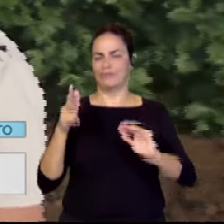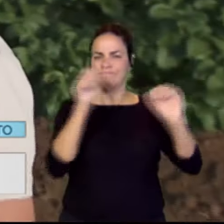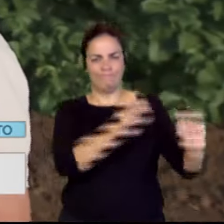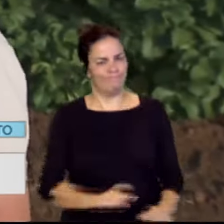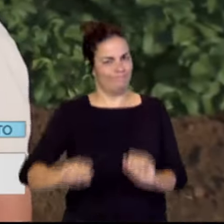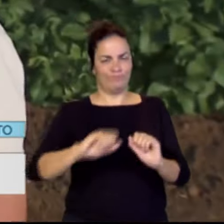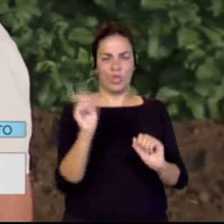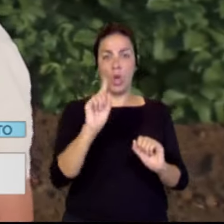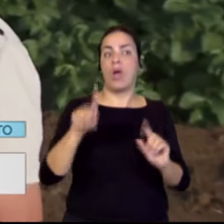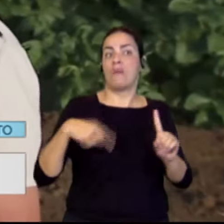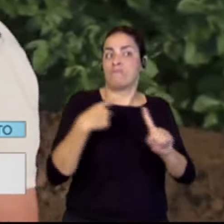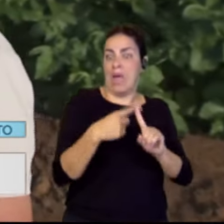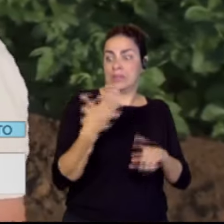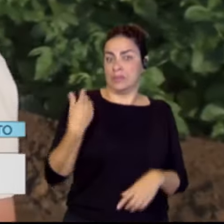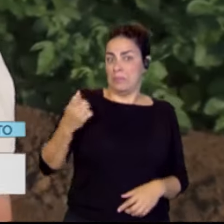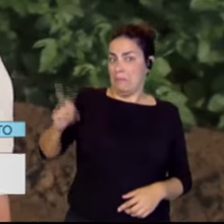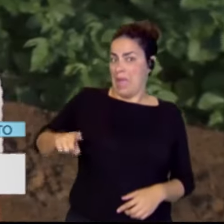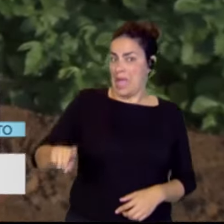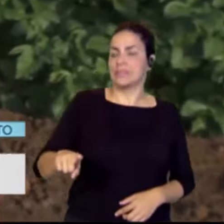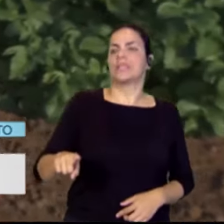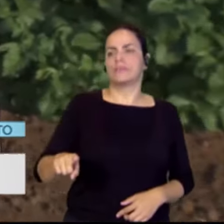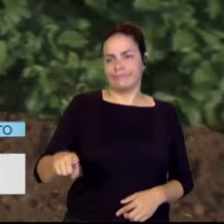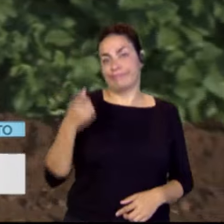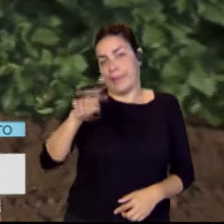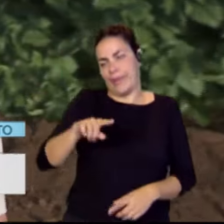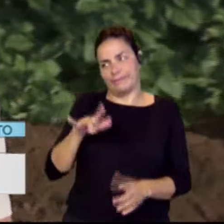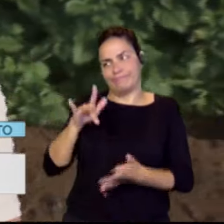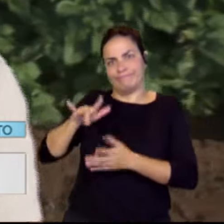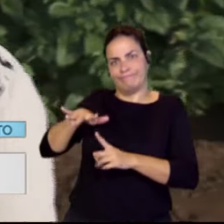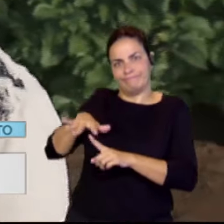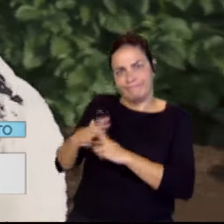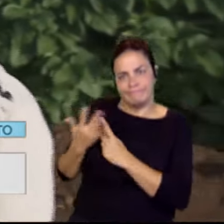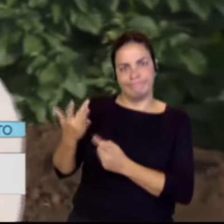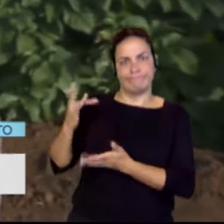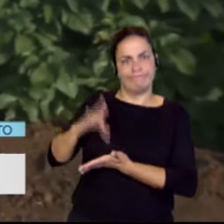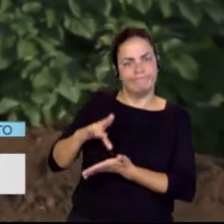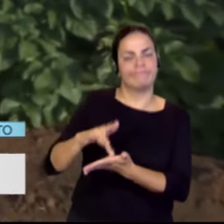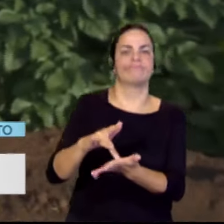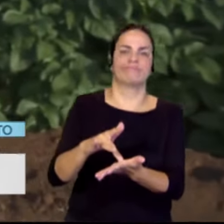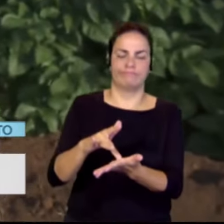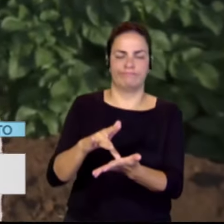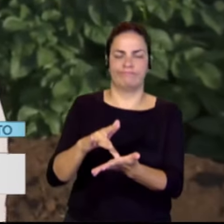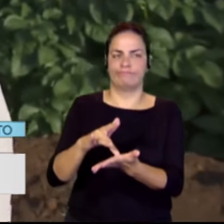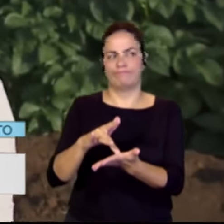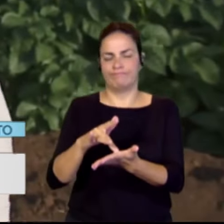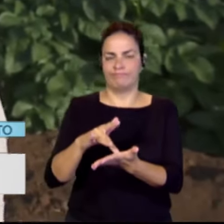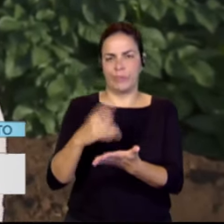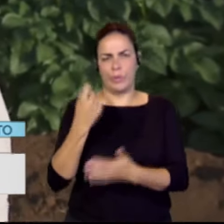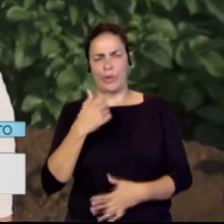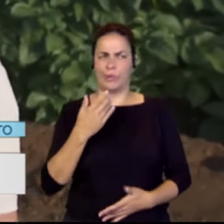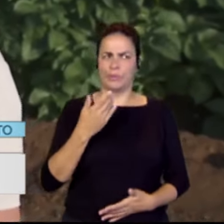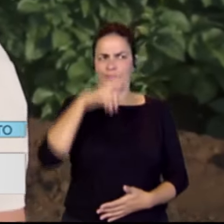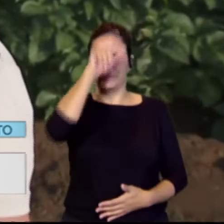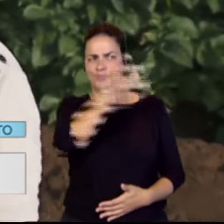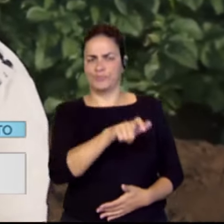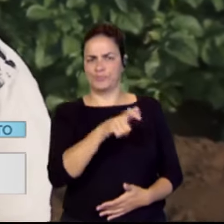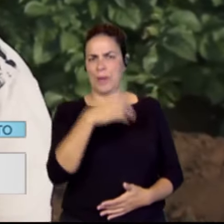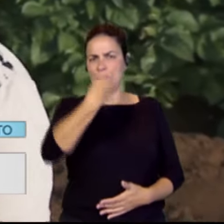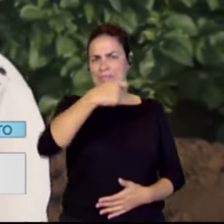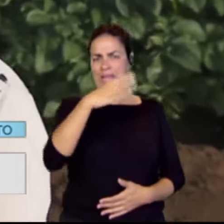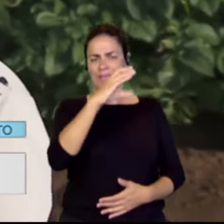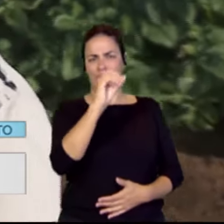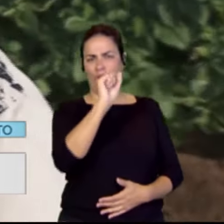las en los últimos meses Pues también esos acontecimientos que han salpicado al presidente de la coac Buenos